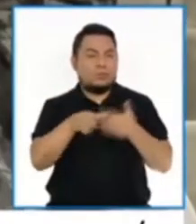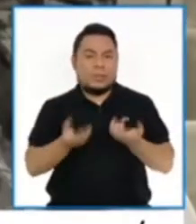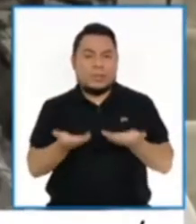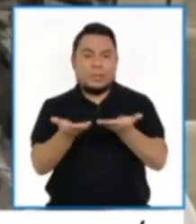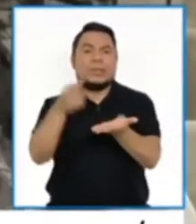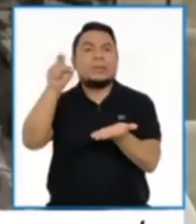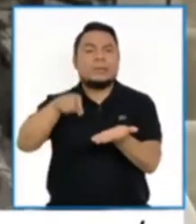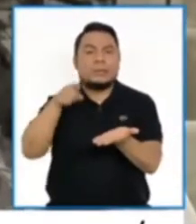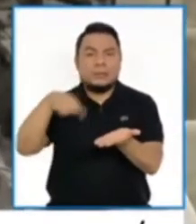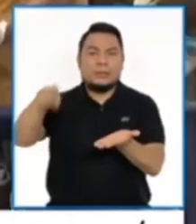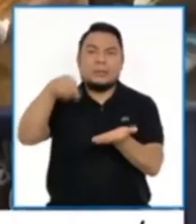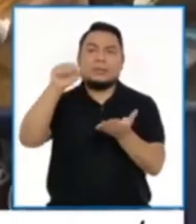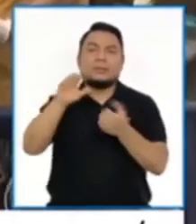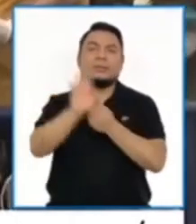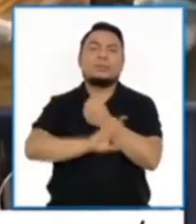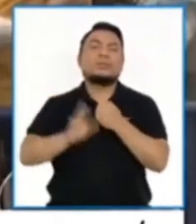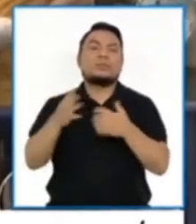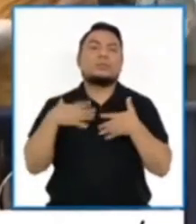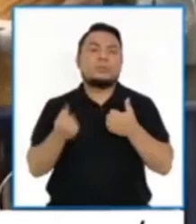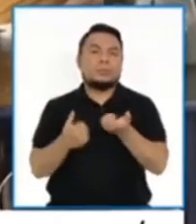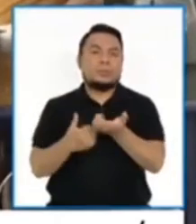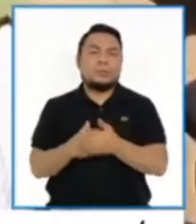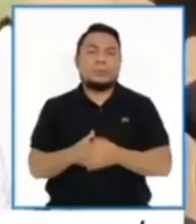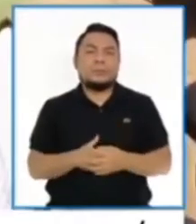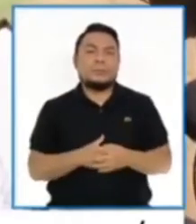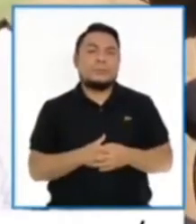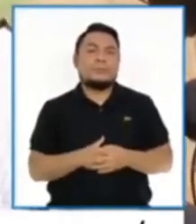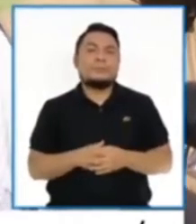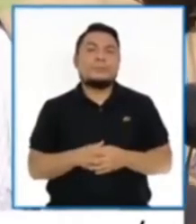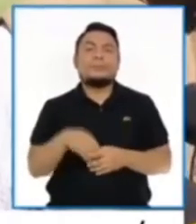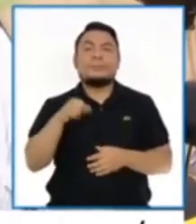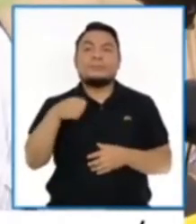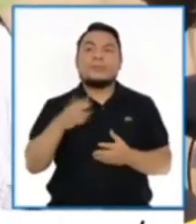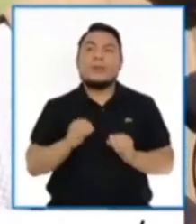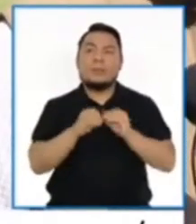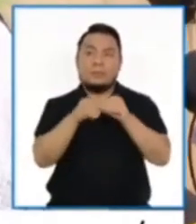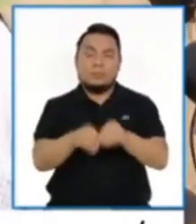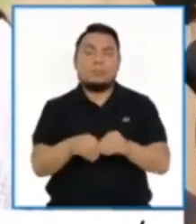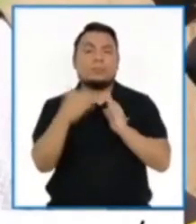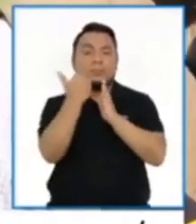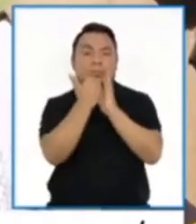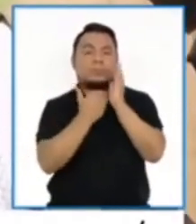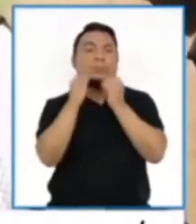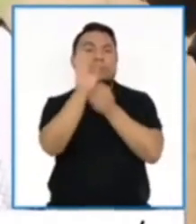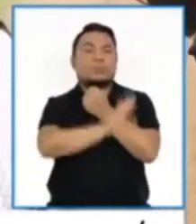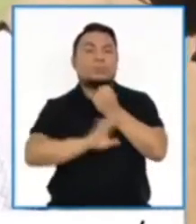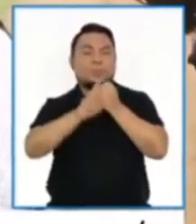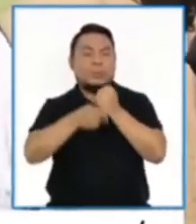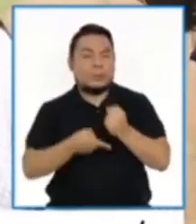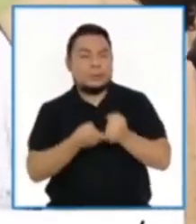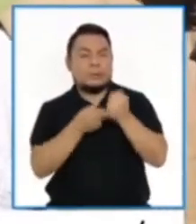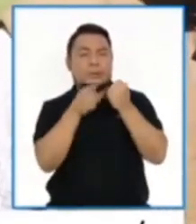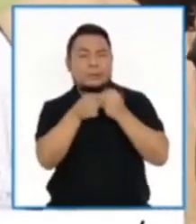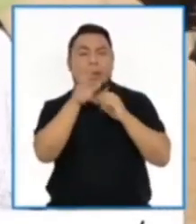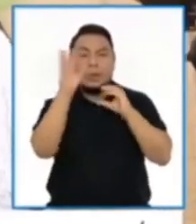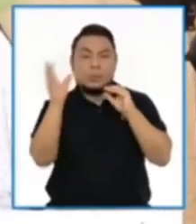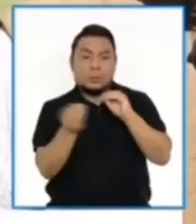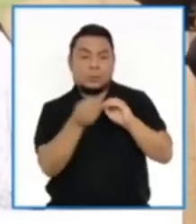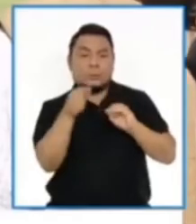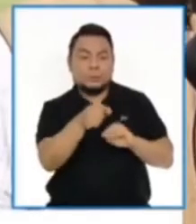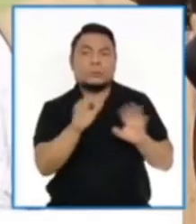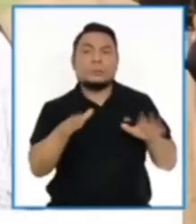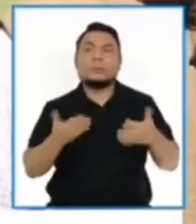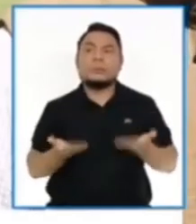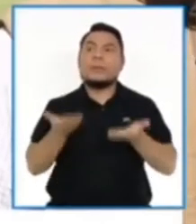implementos necesarios para salvaguardar su salud. Vamos a implementar los protocolos de bioseguridad. Adicional a ello,